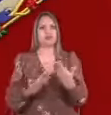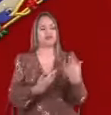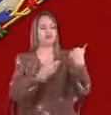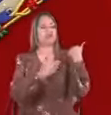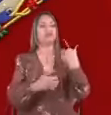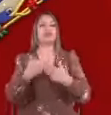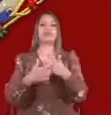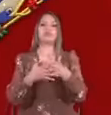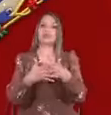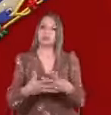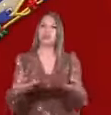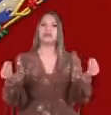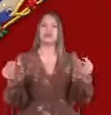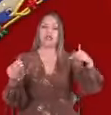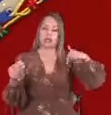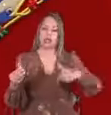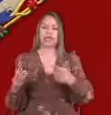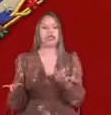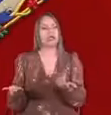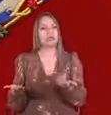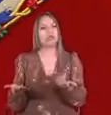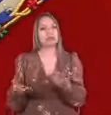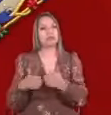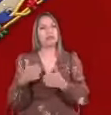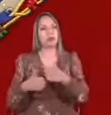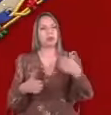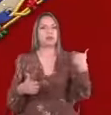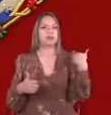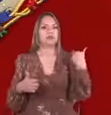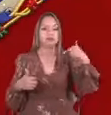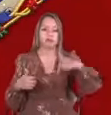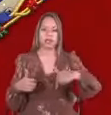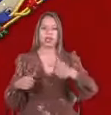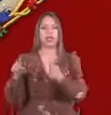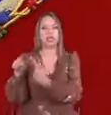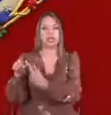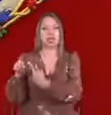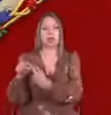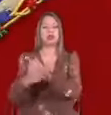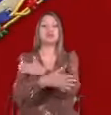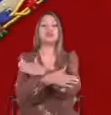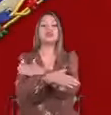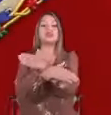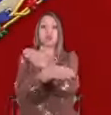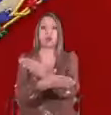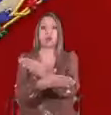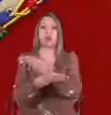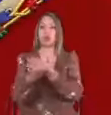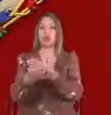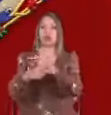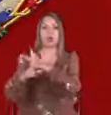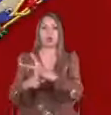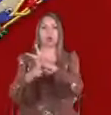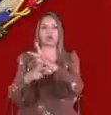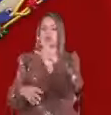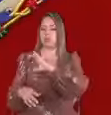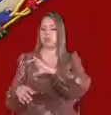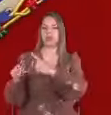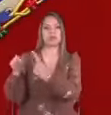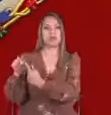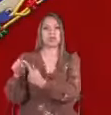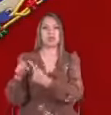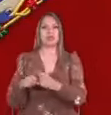los problemas que aquejan a la ciudadanía. Por ello, un saludo de manera especial al Pleno del Consejo Metropolitano de Quito,